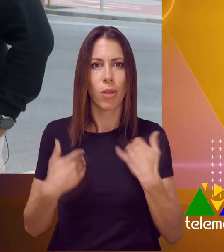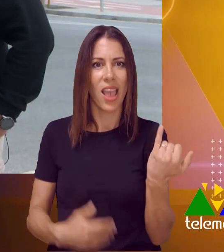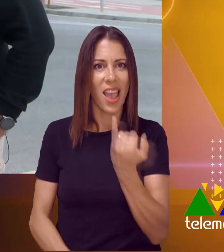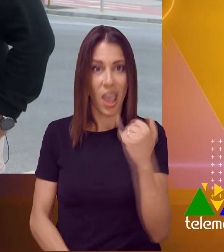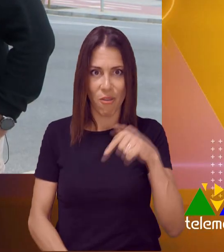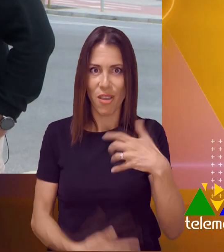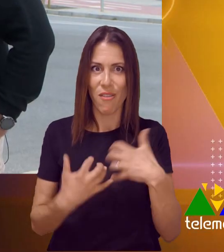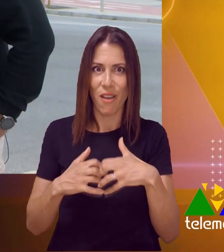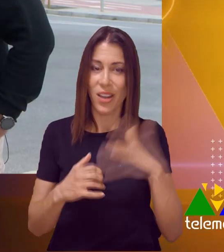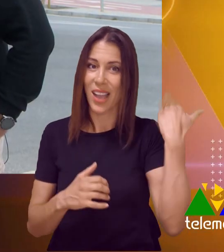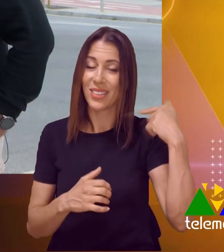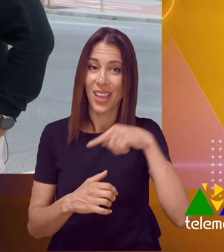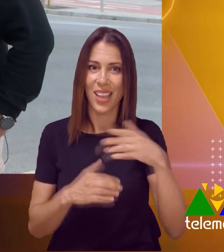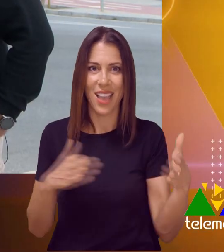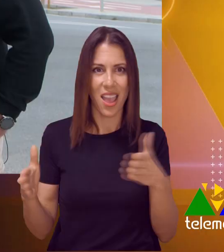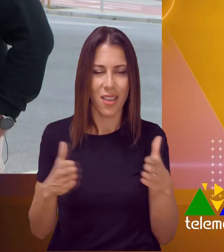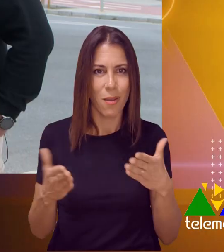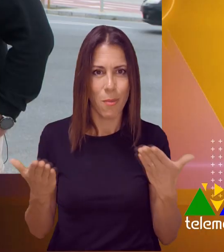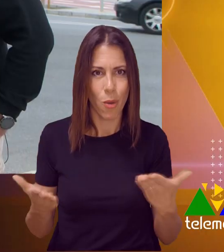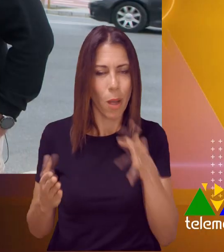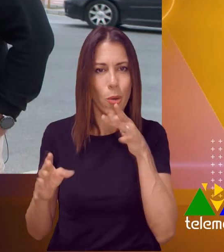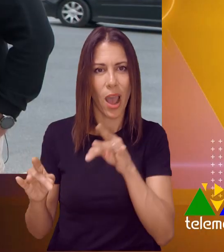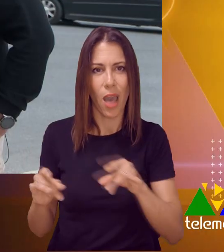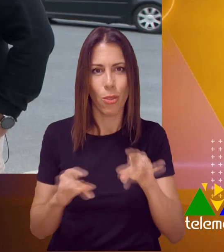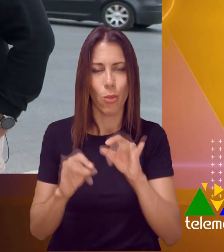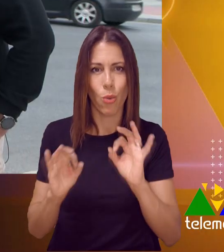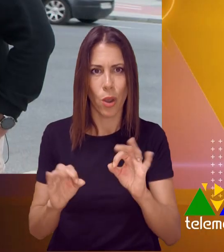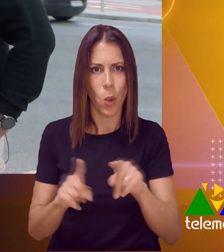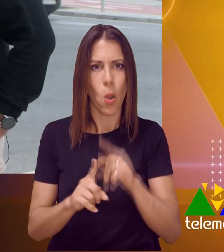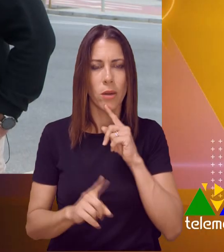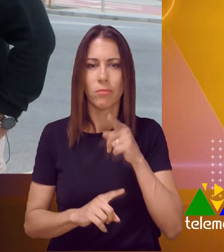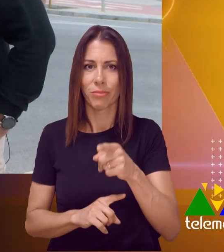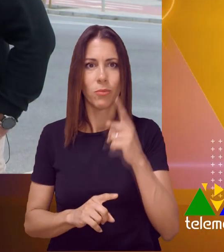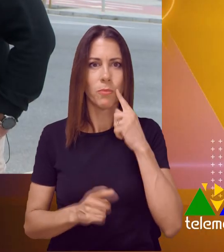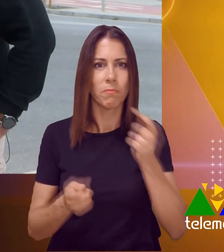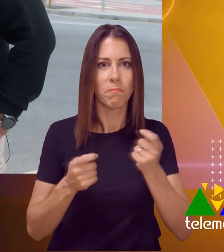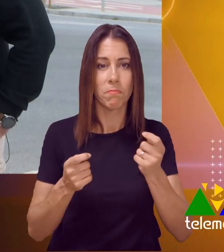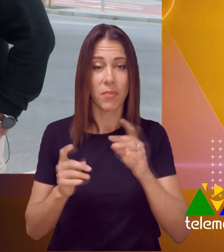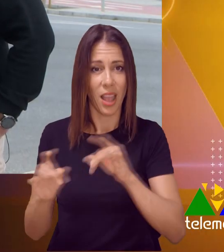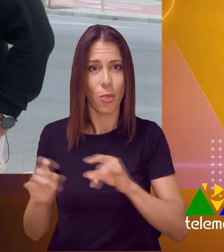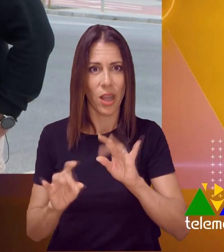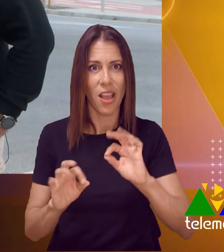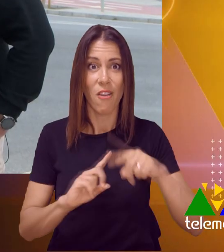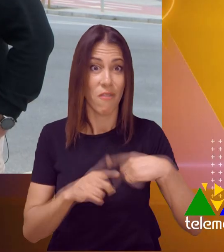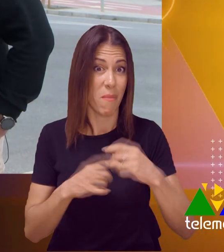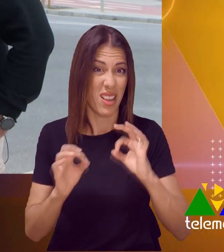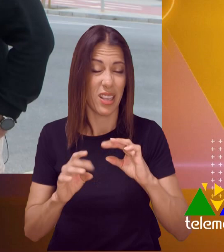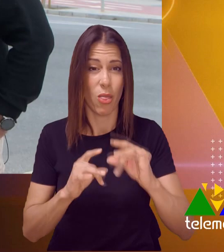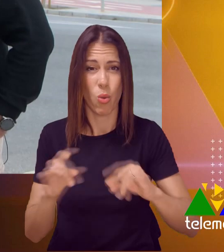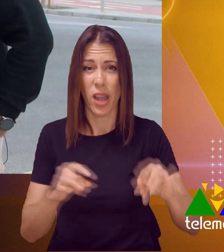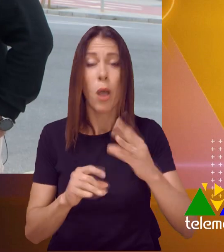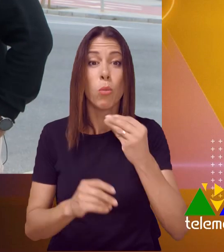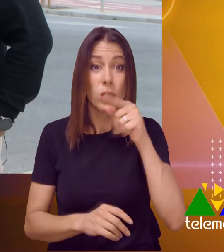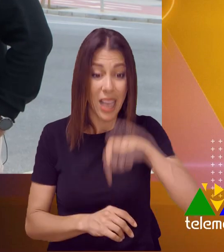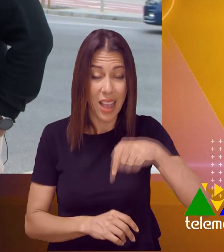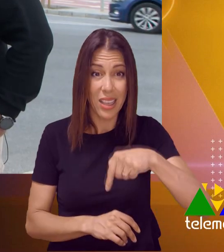de la fábrica en aquella época, de los azucareros, jefes de capataces de azúcar de aquella época, azucareros, familia de azucareros. Venimos mucha